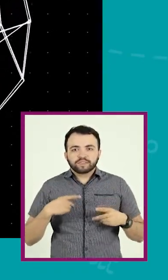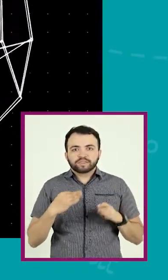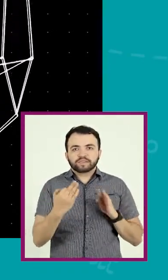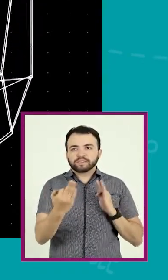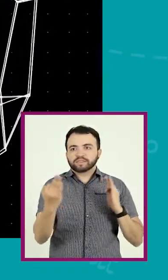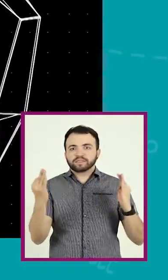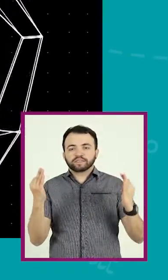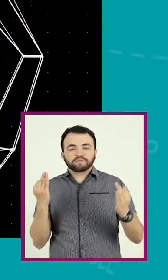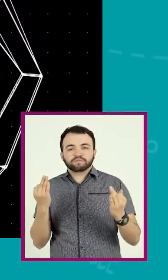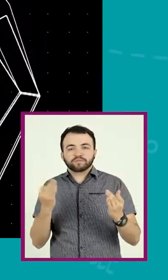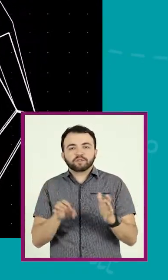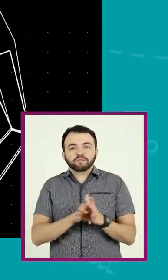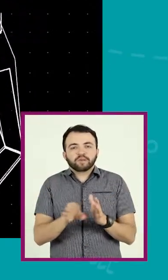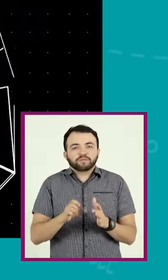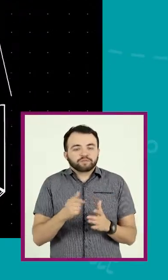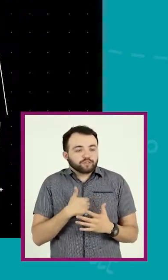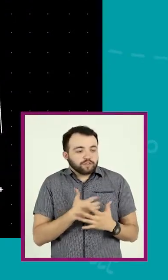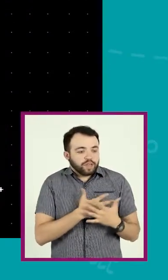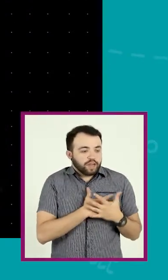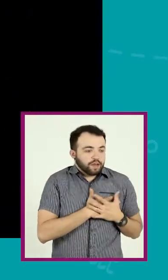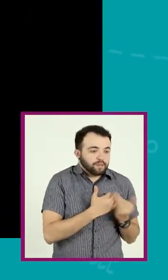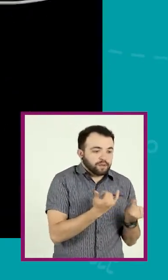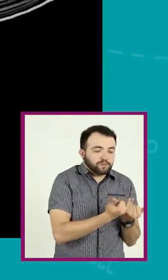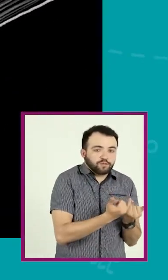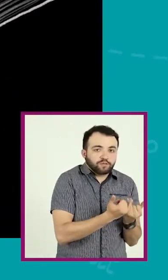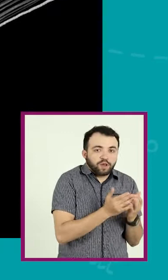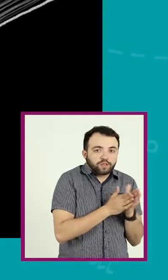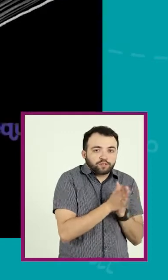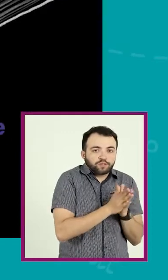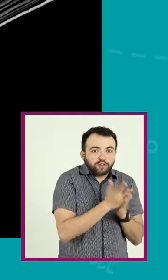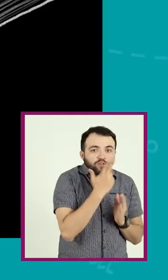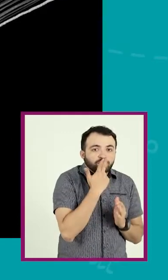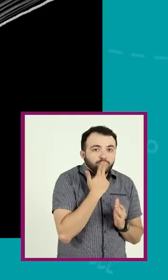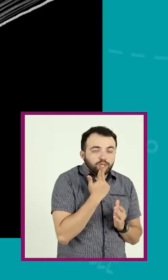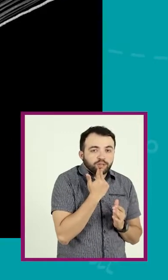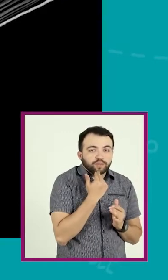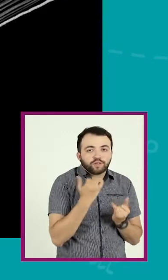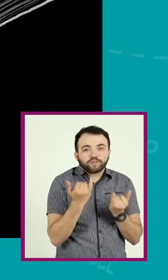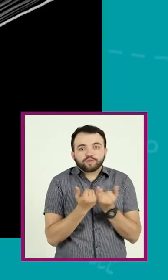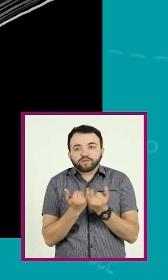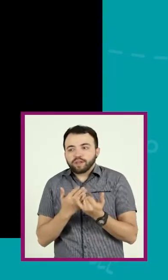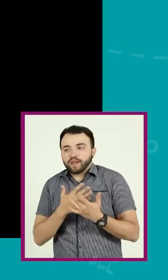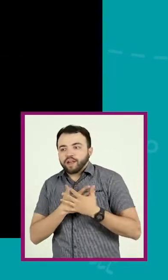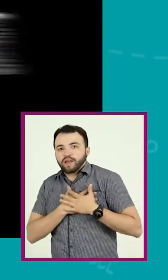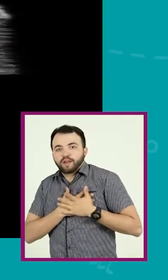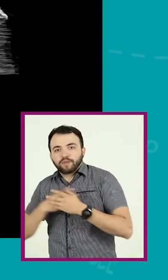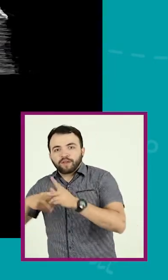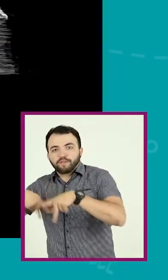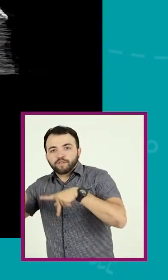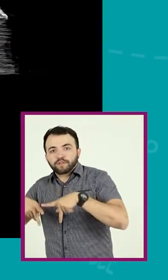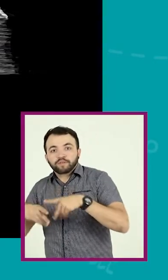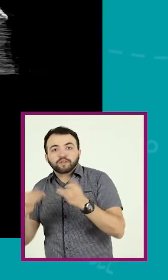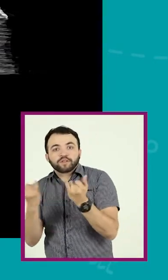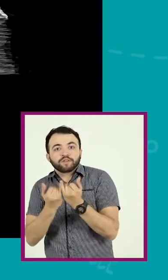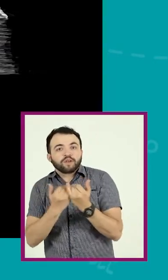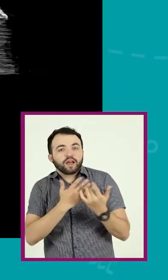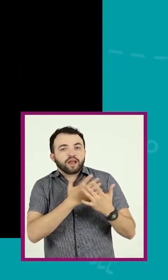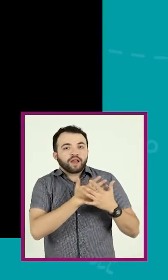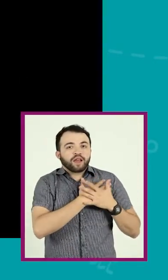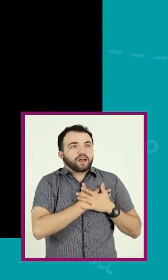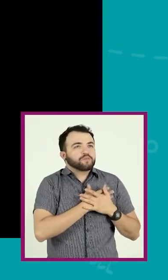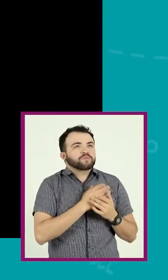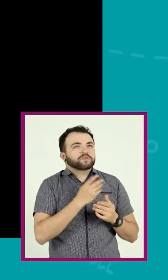mundo. Se ama lo mismo un chocolate que un equipo de fútbol, un destino